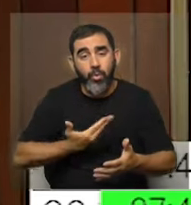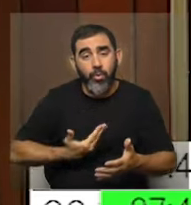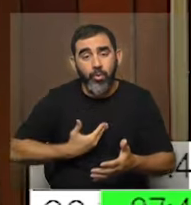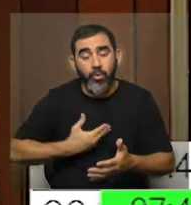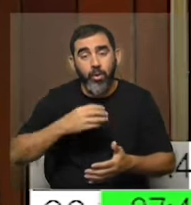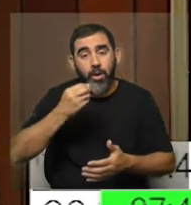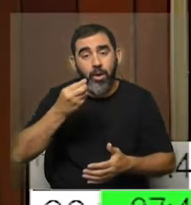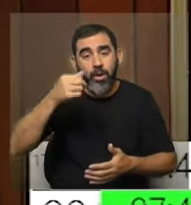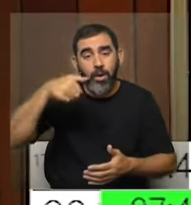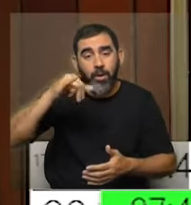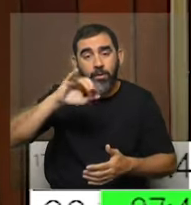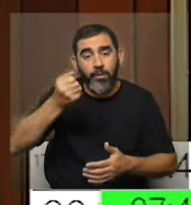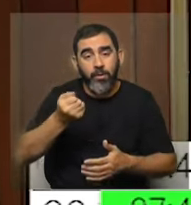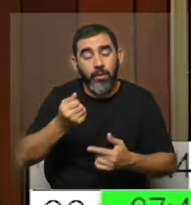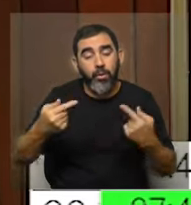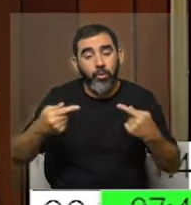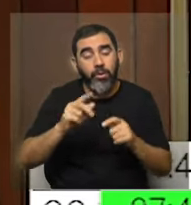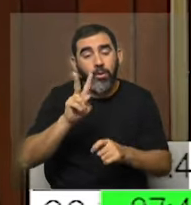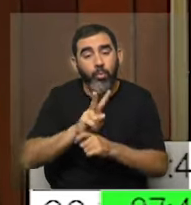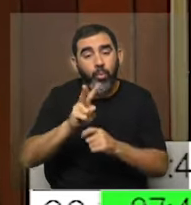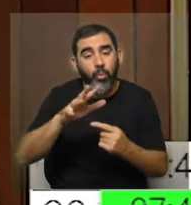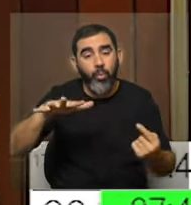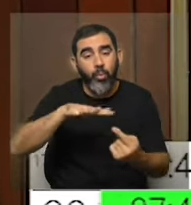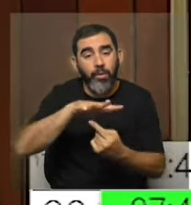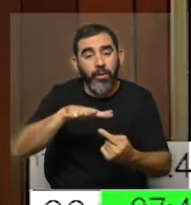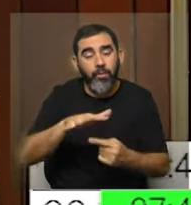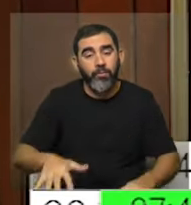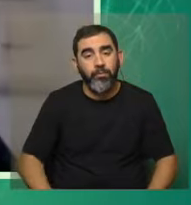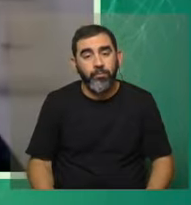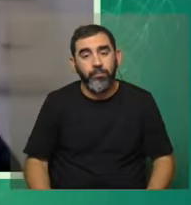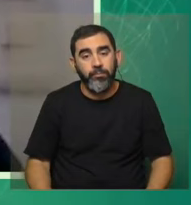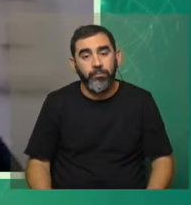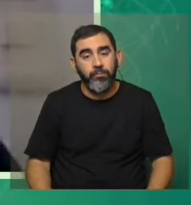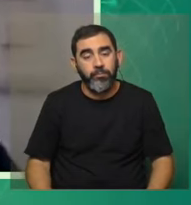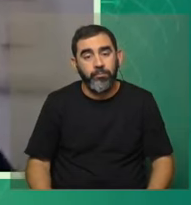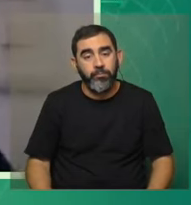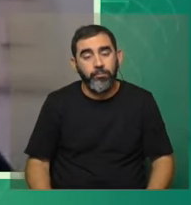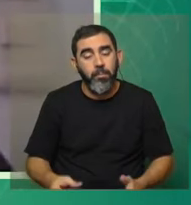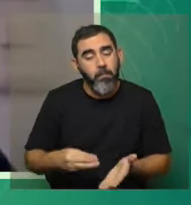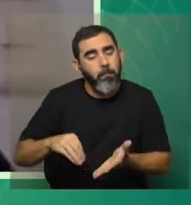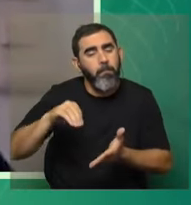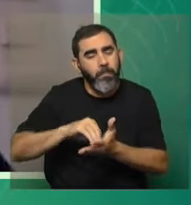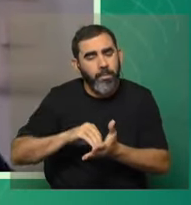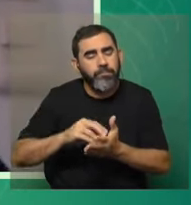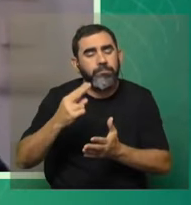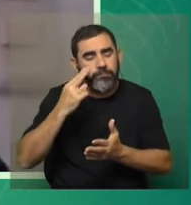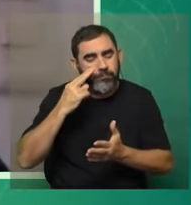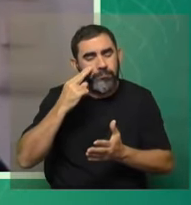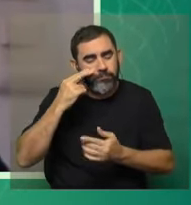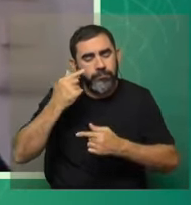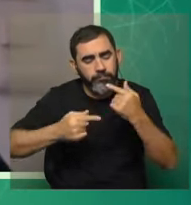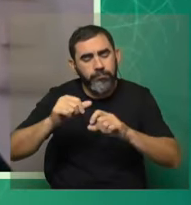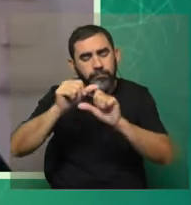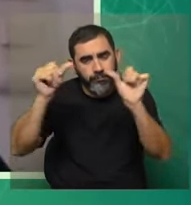Enrique antía que atentan contra el cuidado del ambiente este caso es una perla más de largo collar de